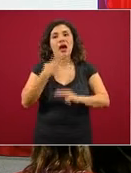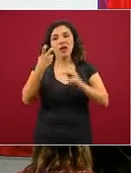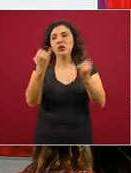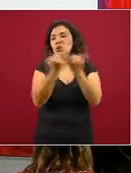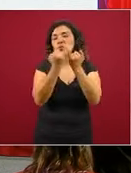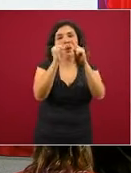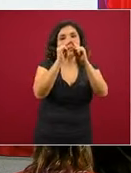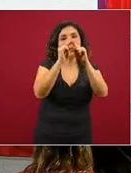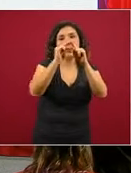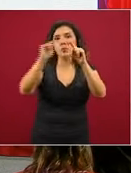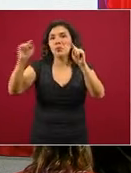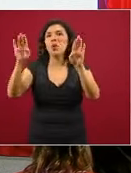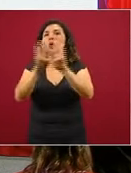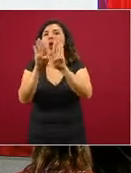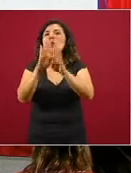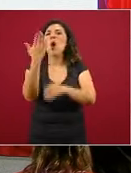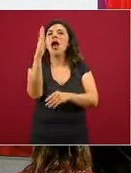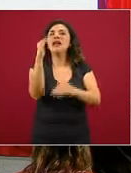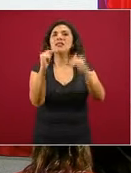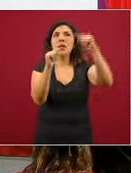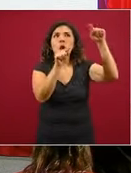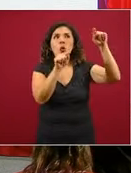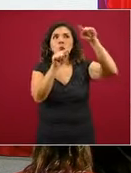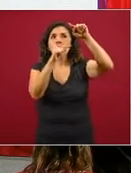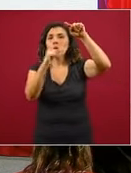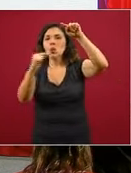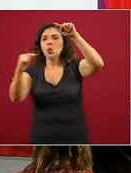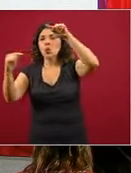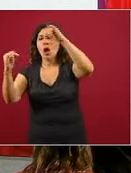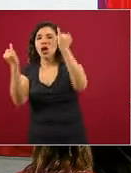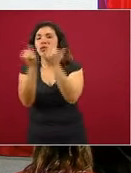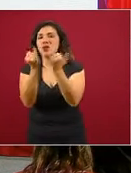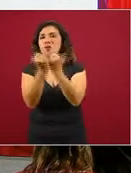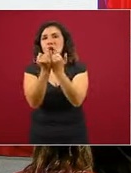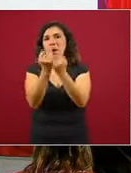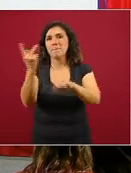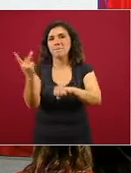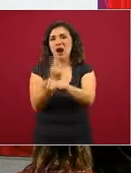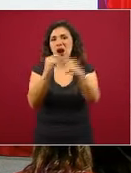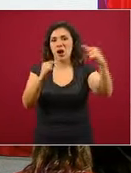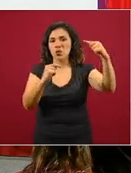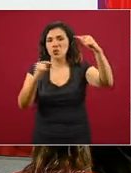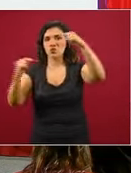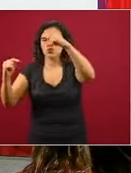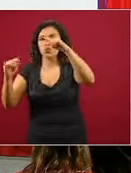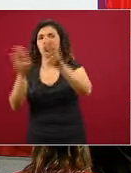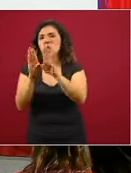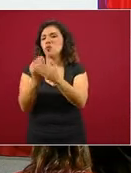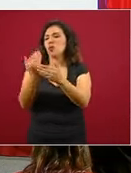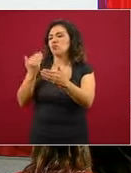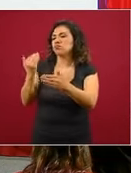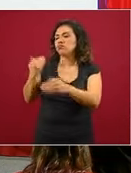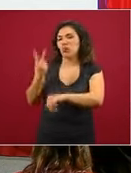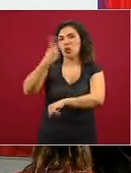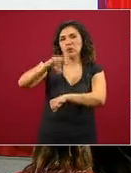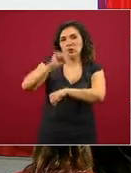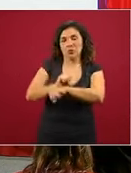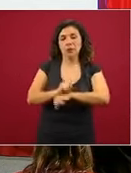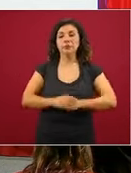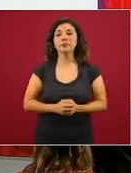meseta, que precisamente es el espejo de lo que estamos viendo en semana previa en la curva de casos